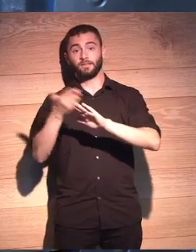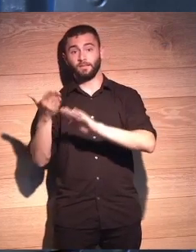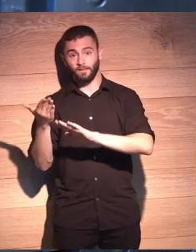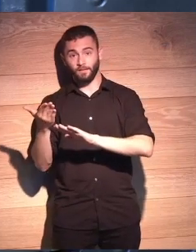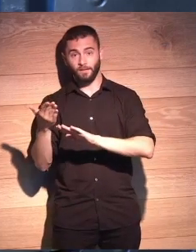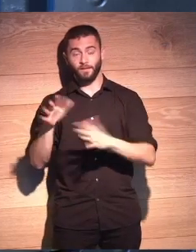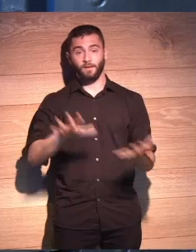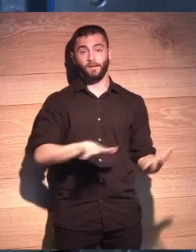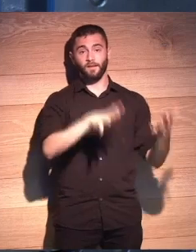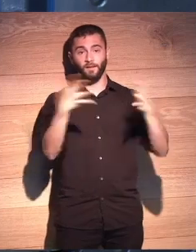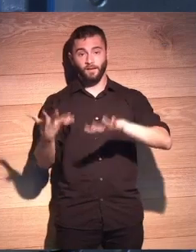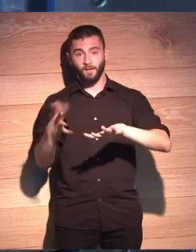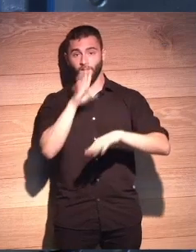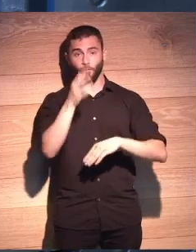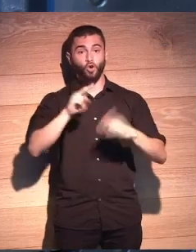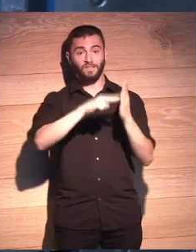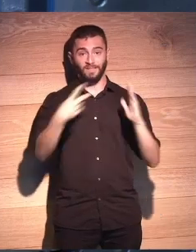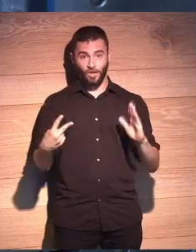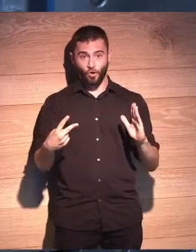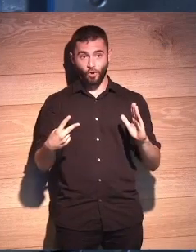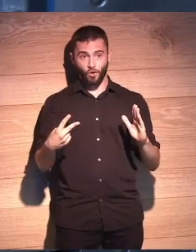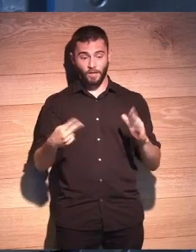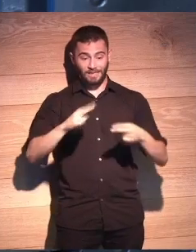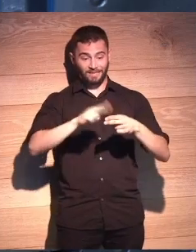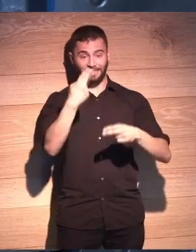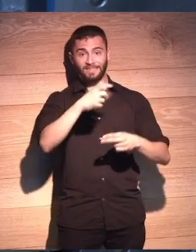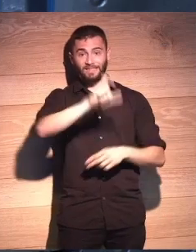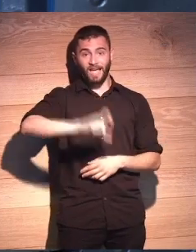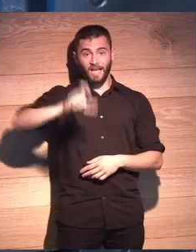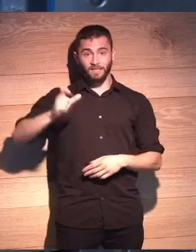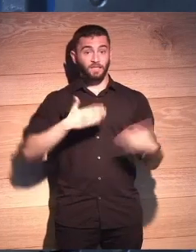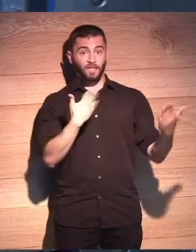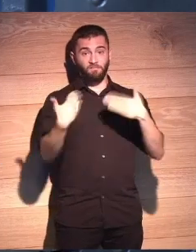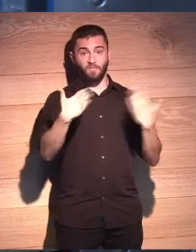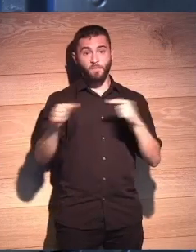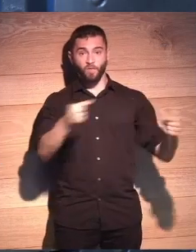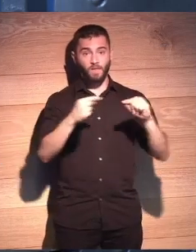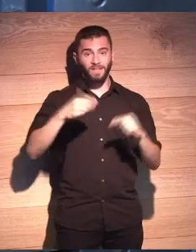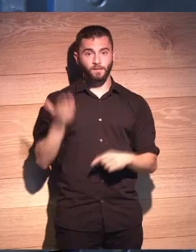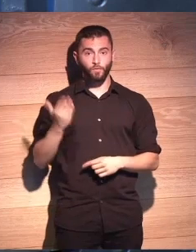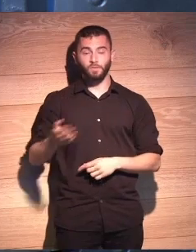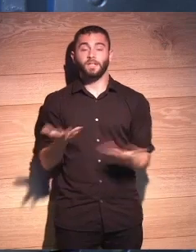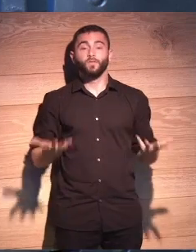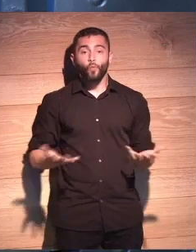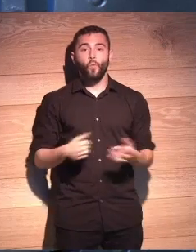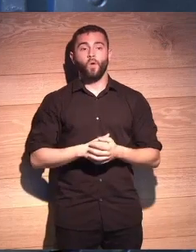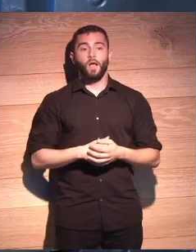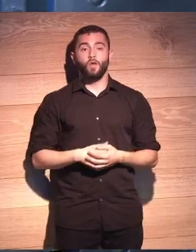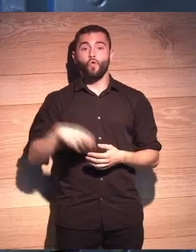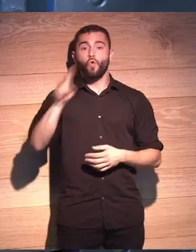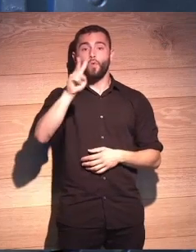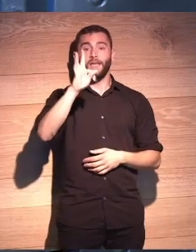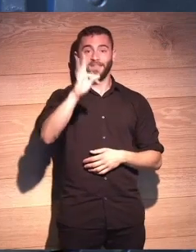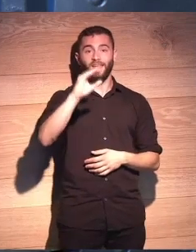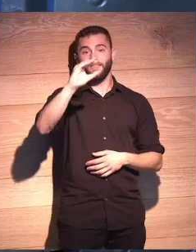la tecnología, estábamos hablando con los taxistas, el gran debate era si querían dejar paso a las VTC,